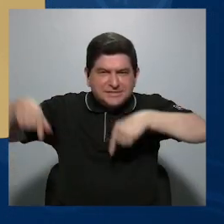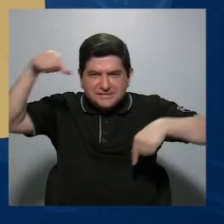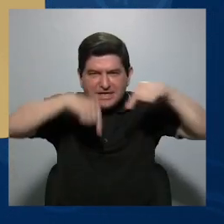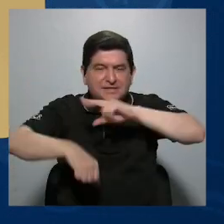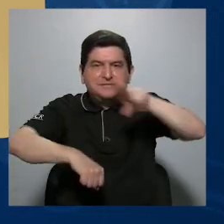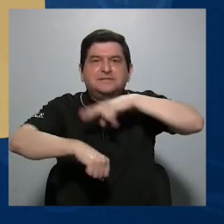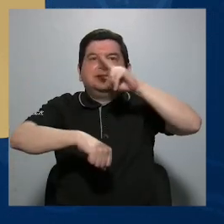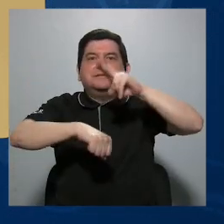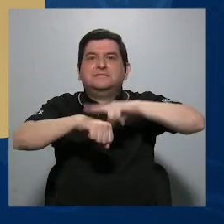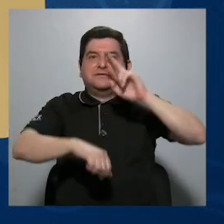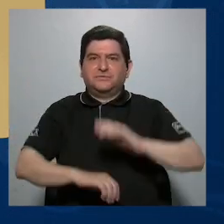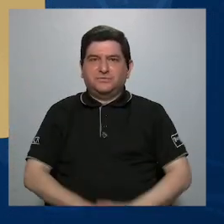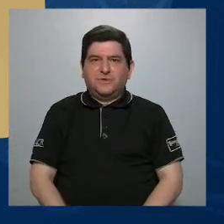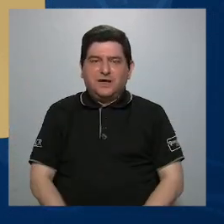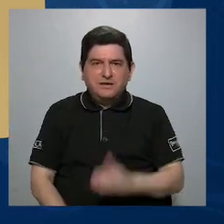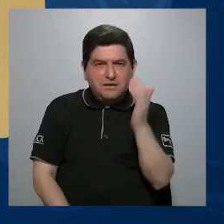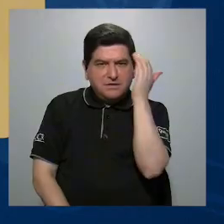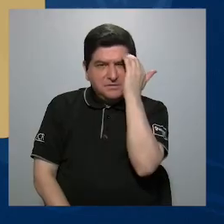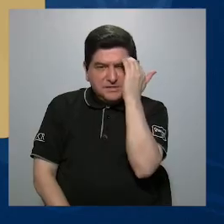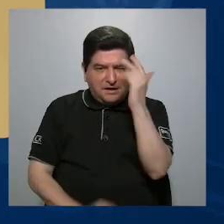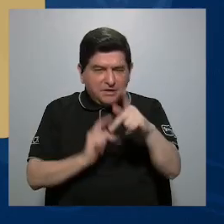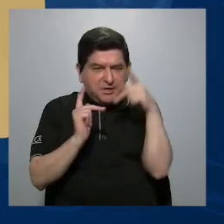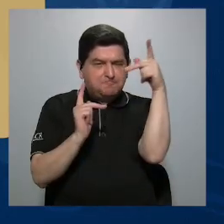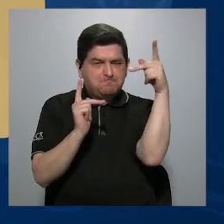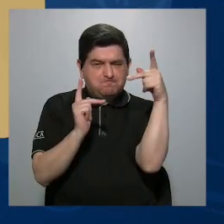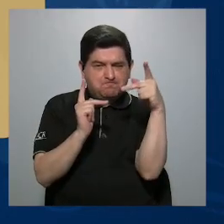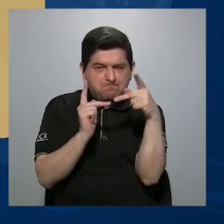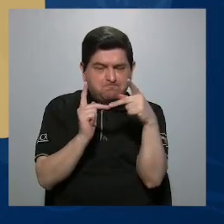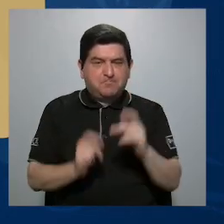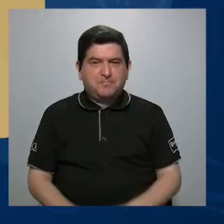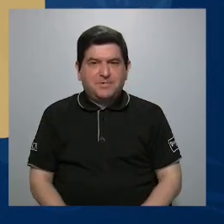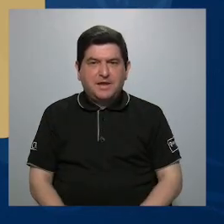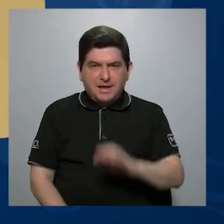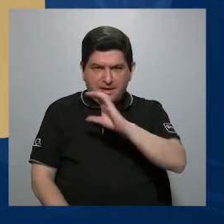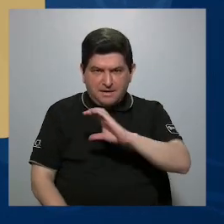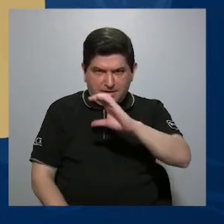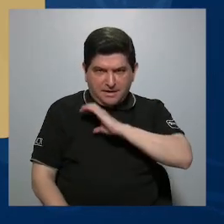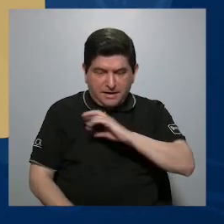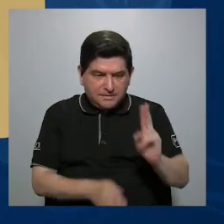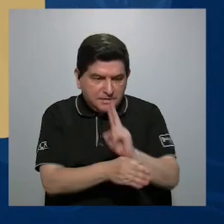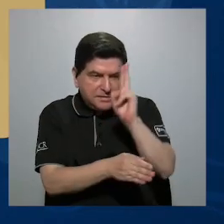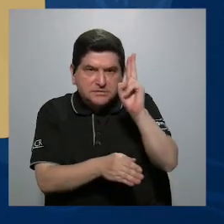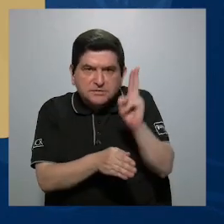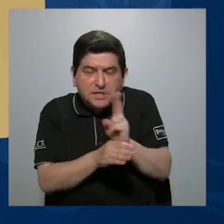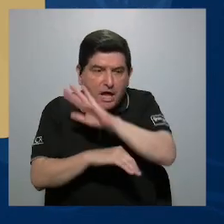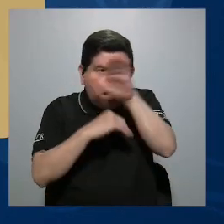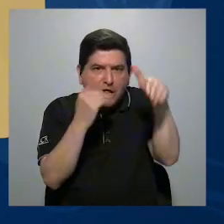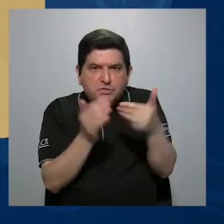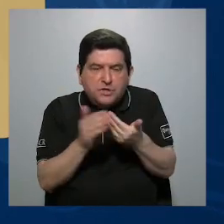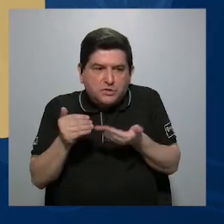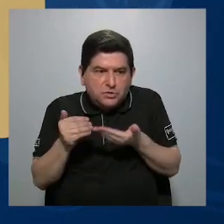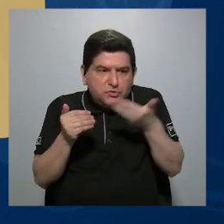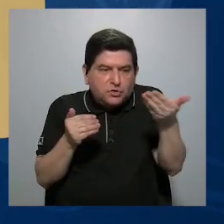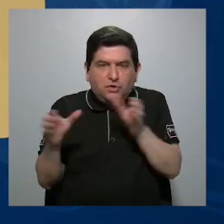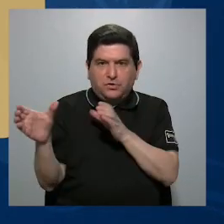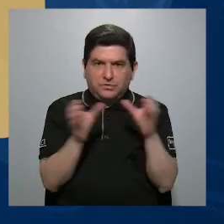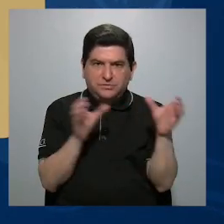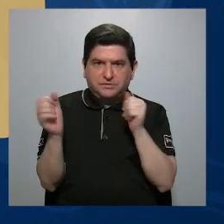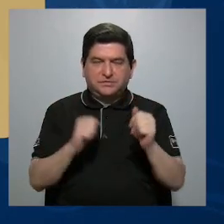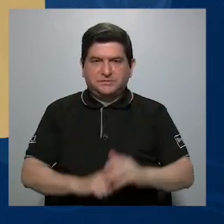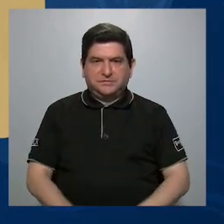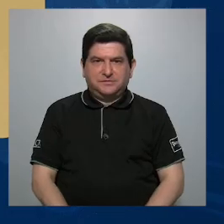ciencias químicas y naturales, para conocer perfectamente las propiedades y usos de todos los